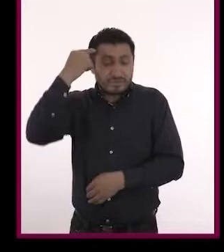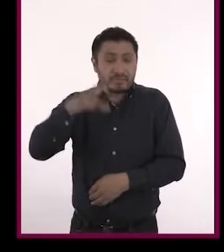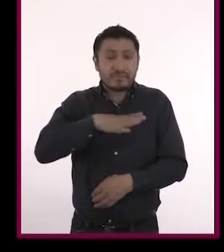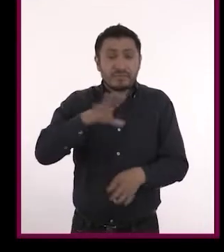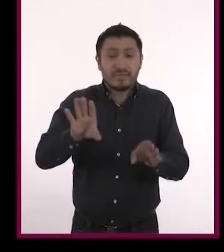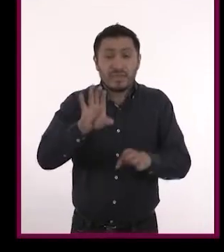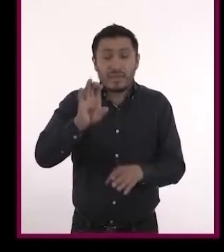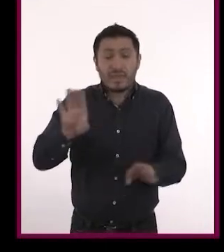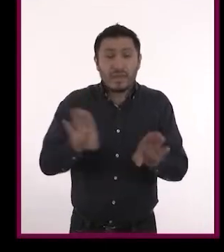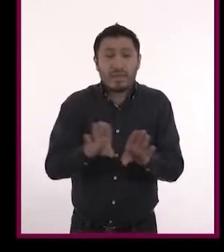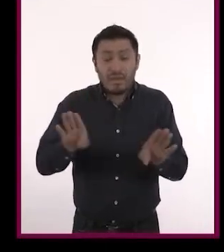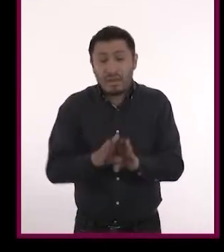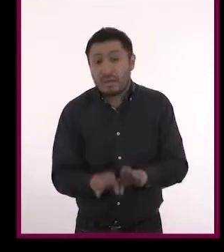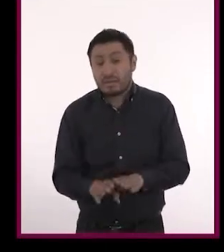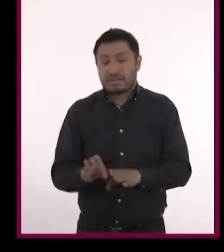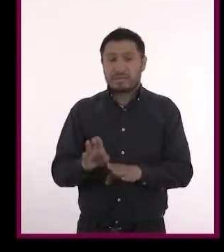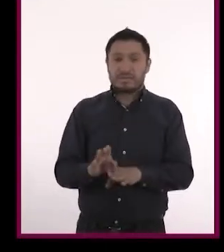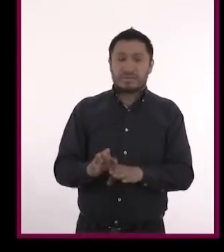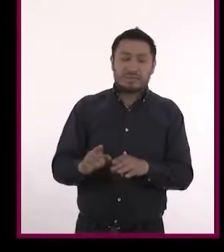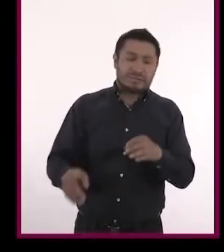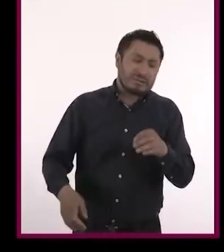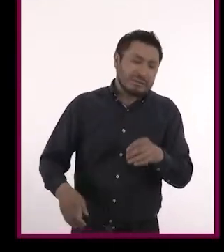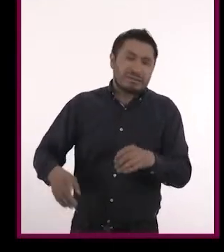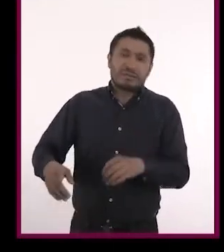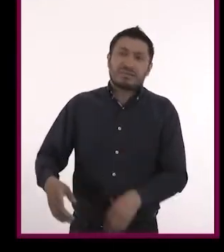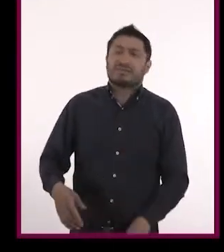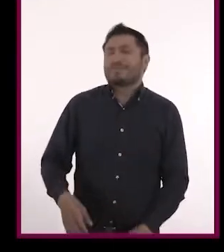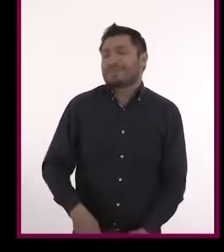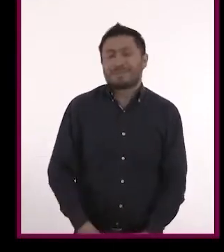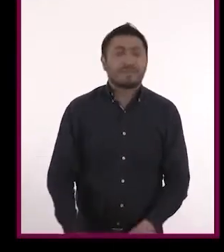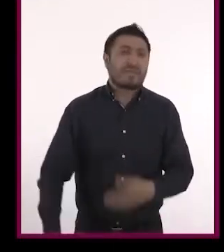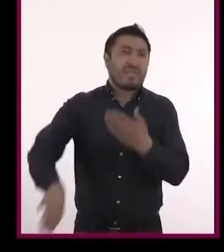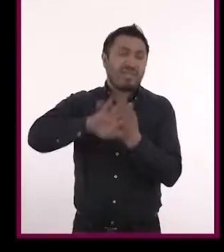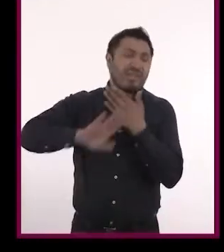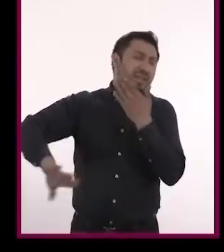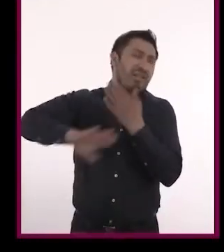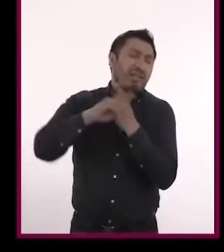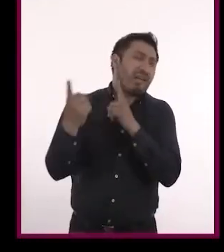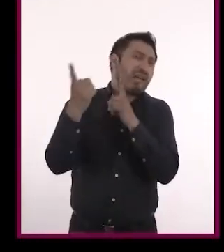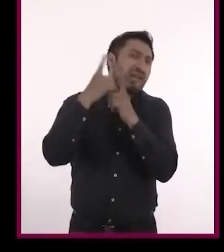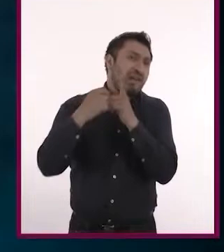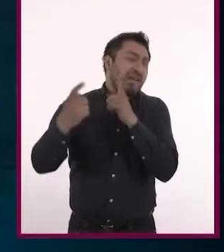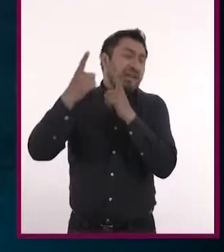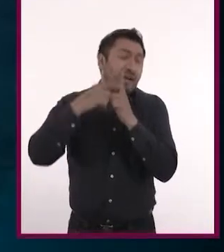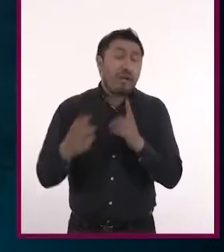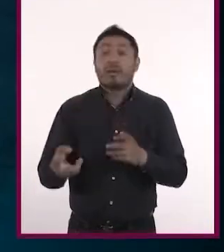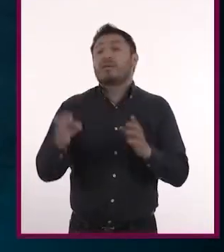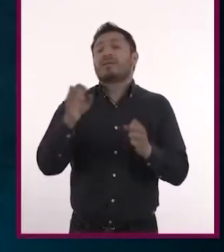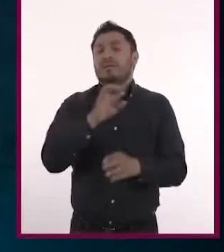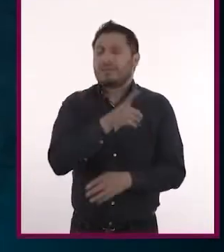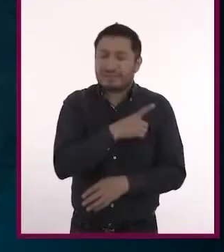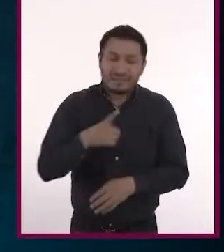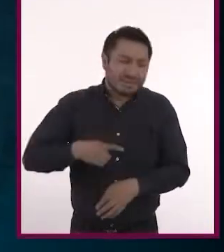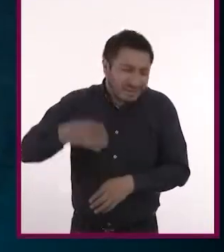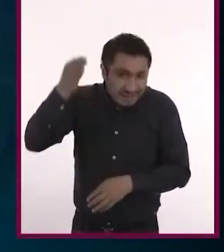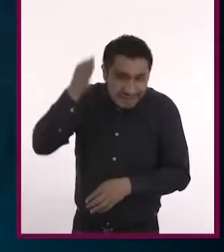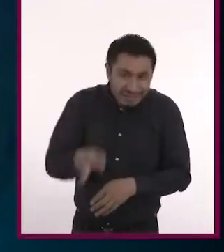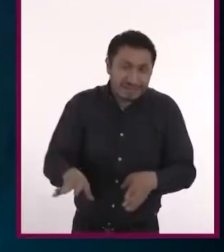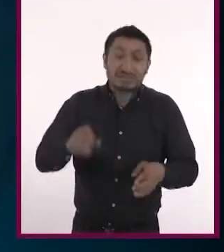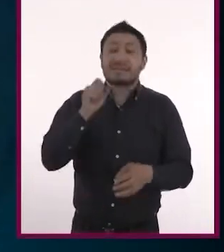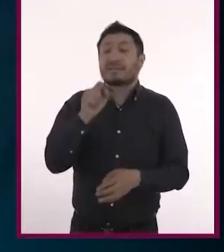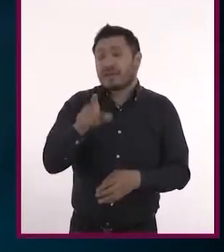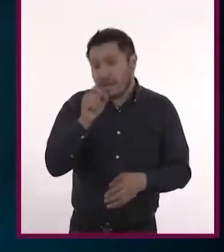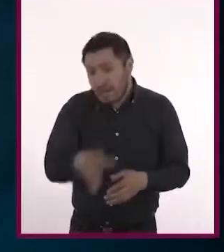las personas que padecen algún trastorno, pues deben enfrentar no solo las complicaciones de su padecimiento, sino también sufren de